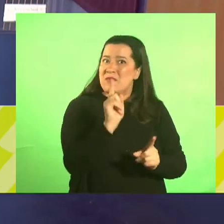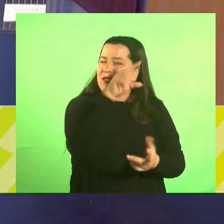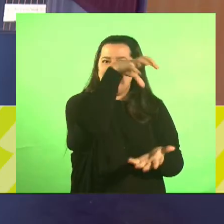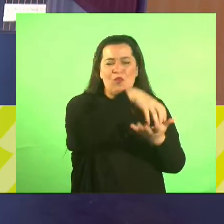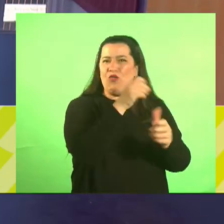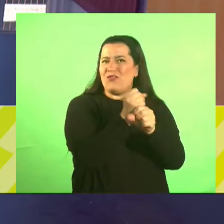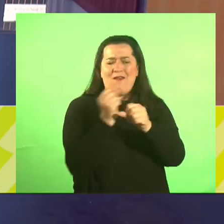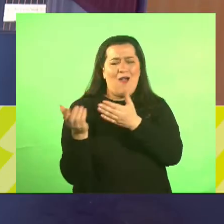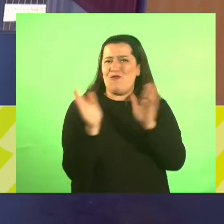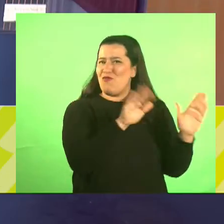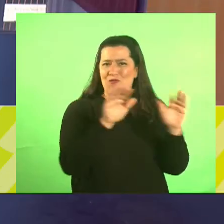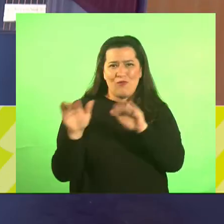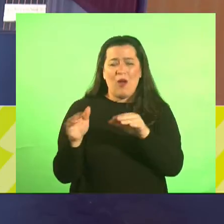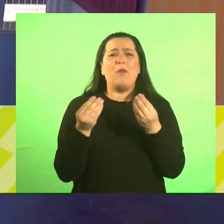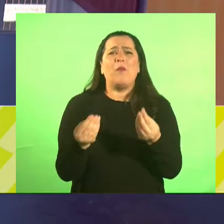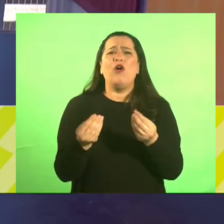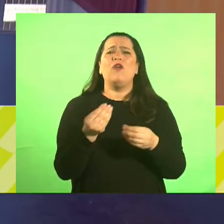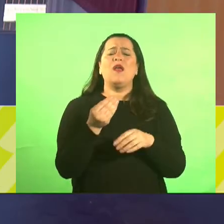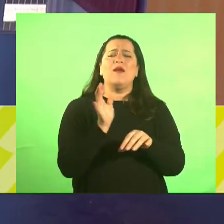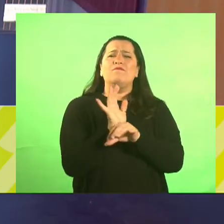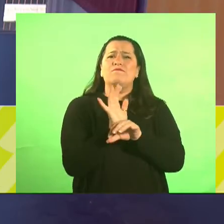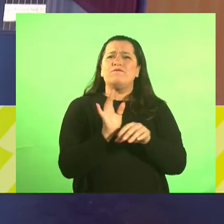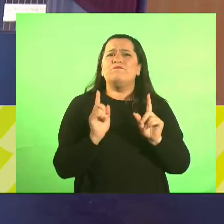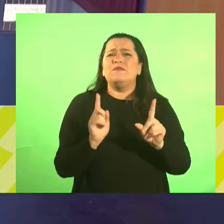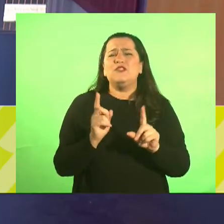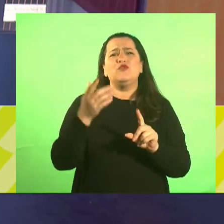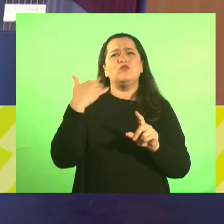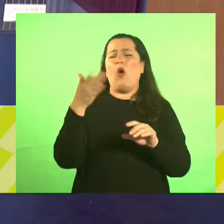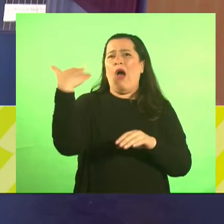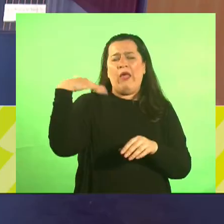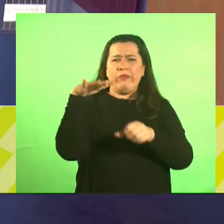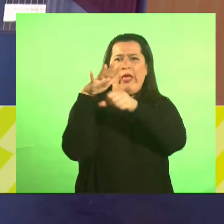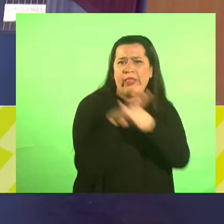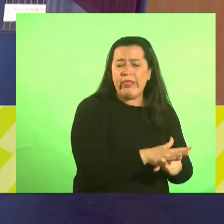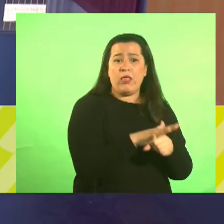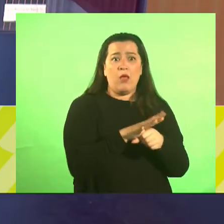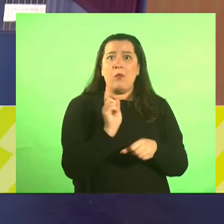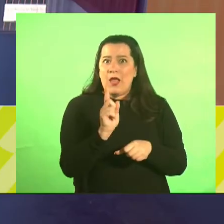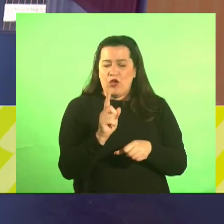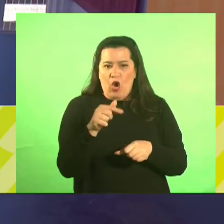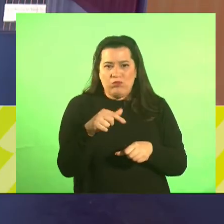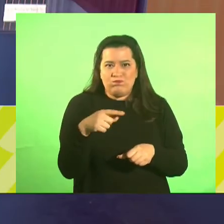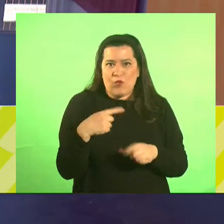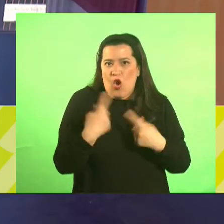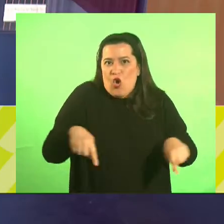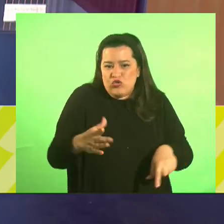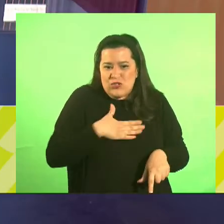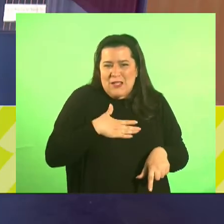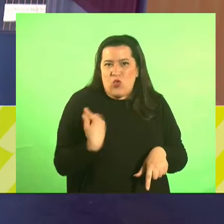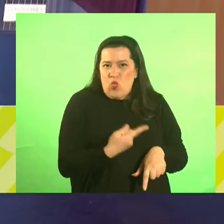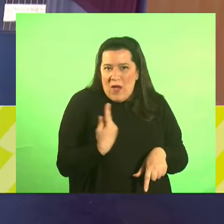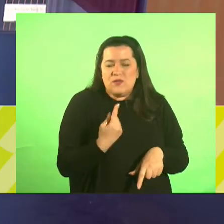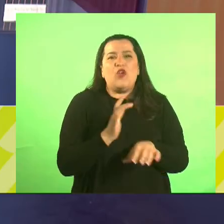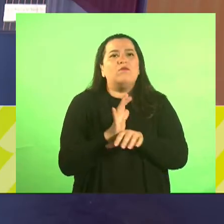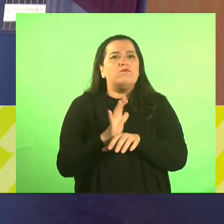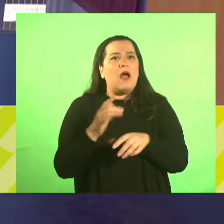Racismo, porque tiene que ver también con todo lo que fue invisibilizado, que es nuestro y que es un gran